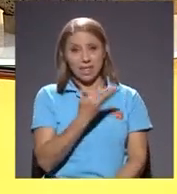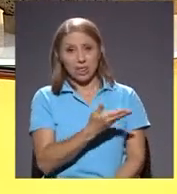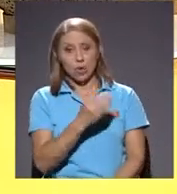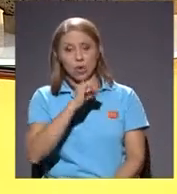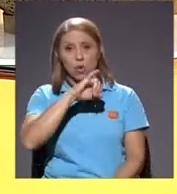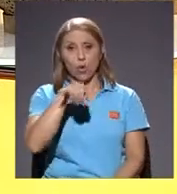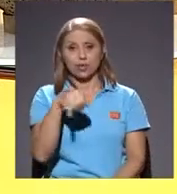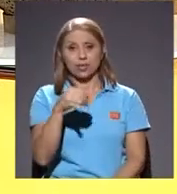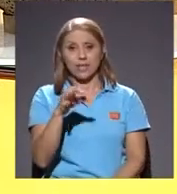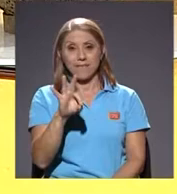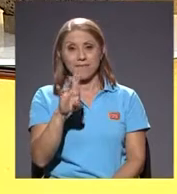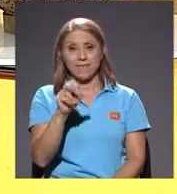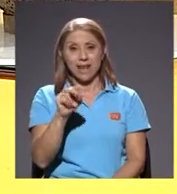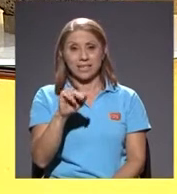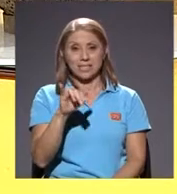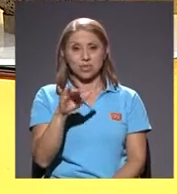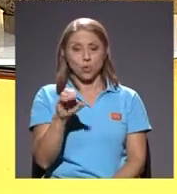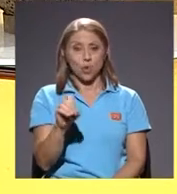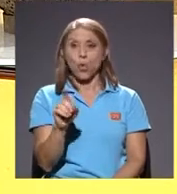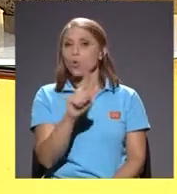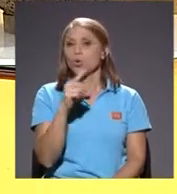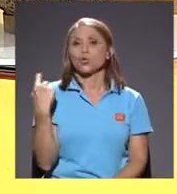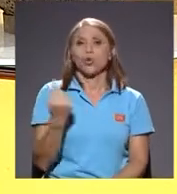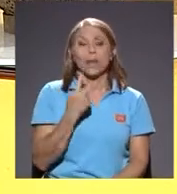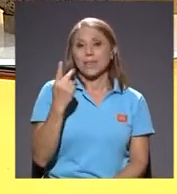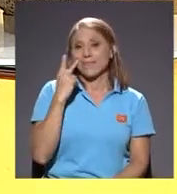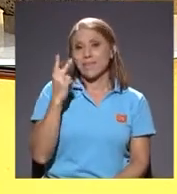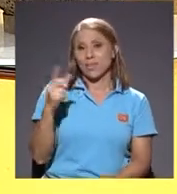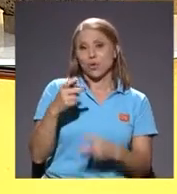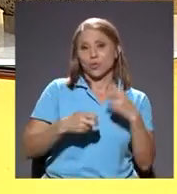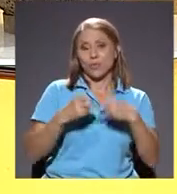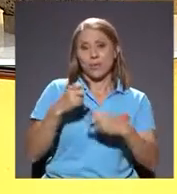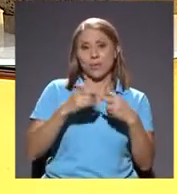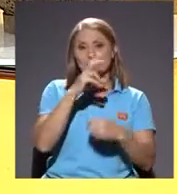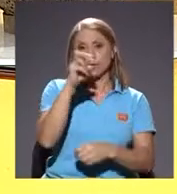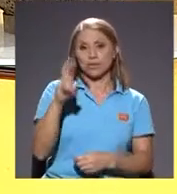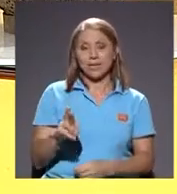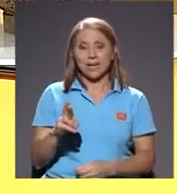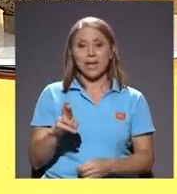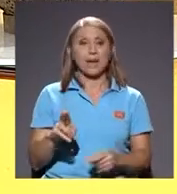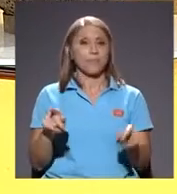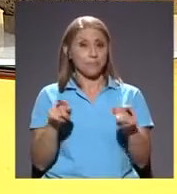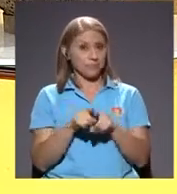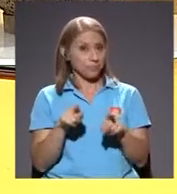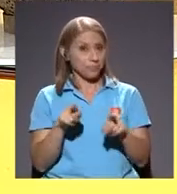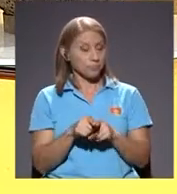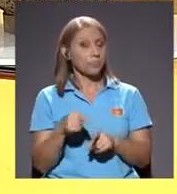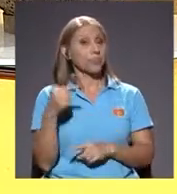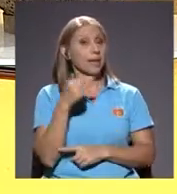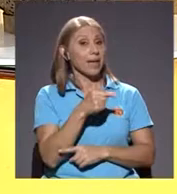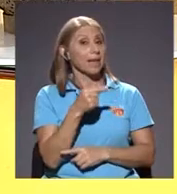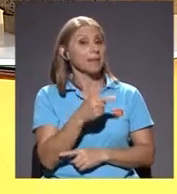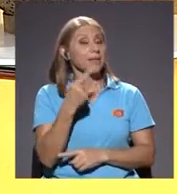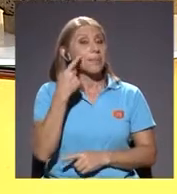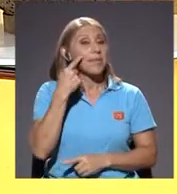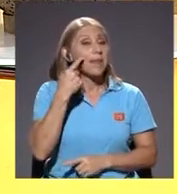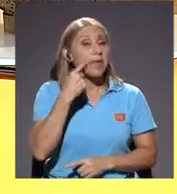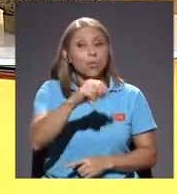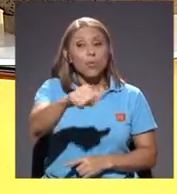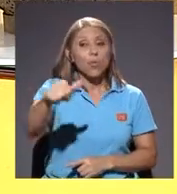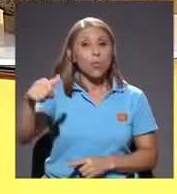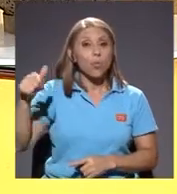no sólo está viendo los problemas de costa rica sino que está mirando en el resto de américa latina